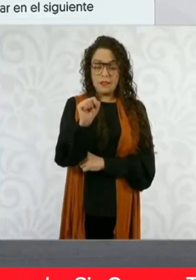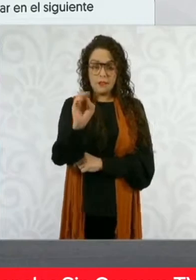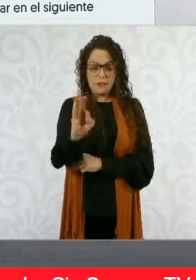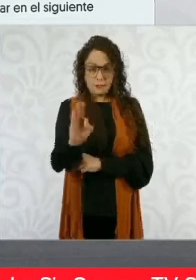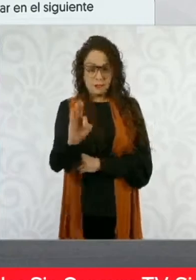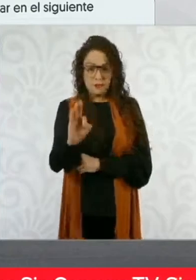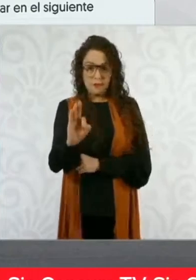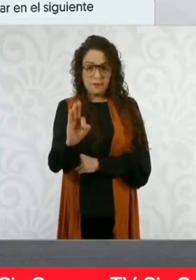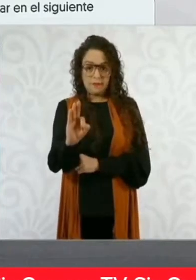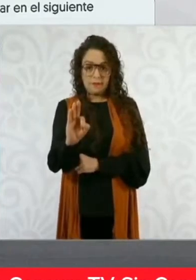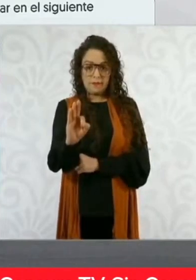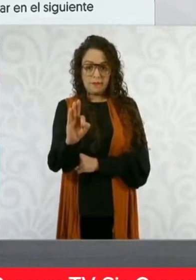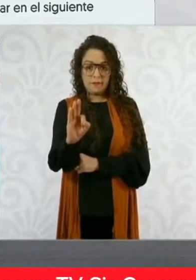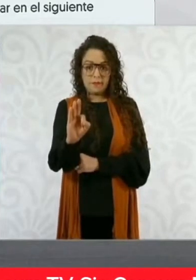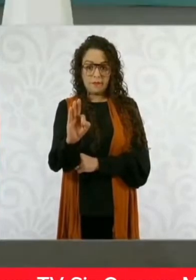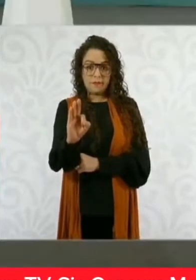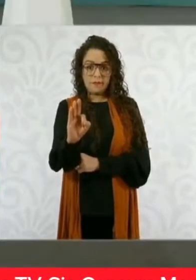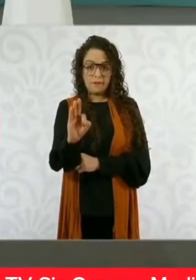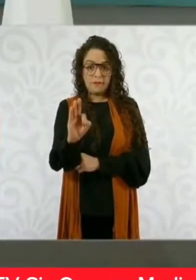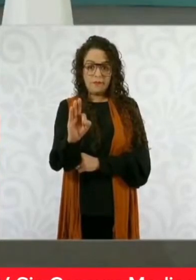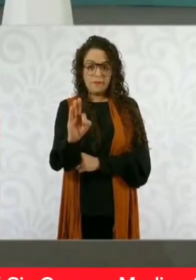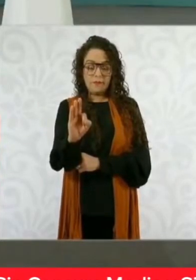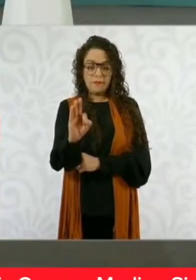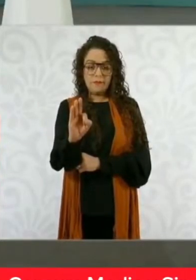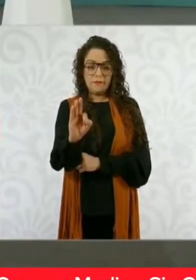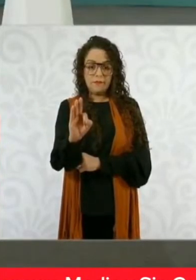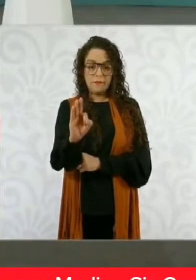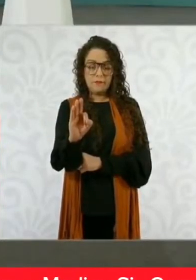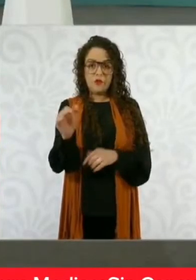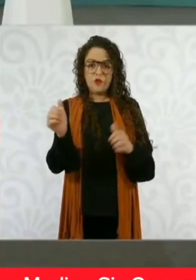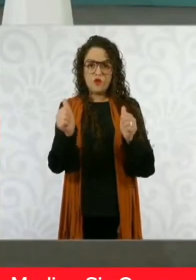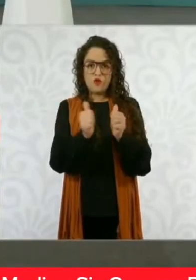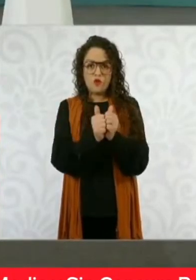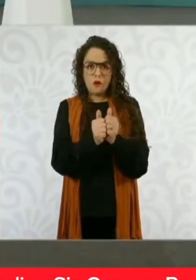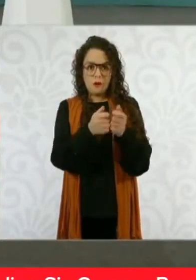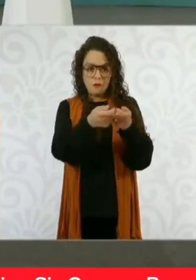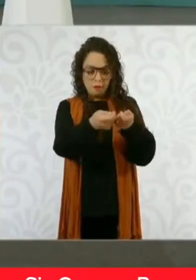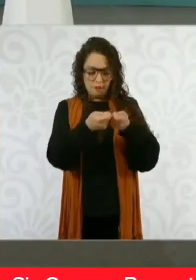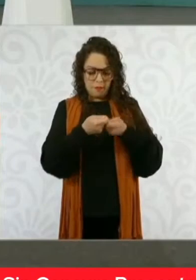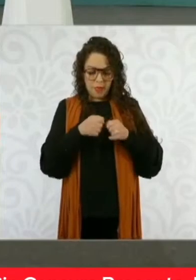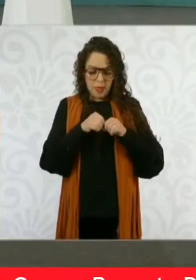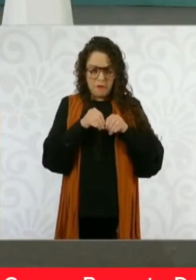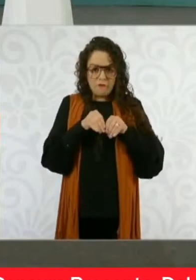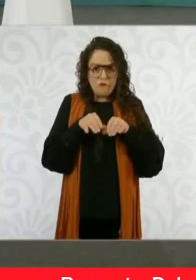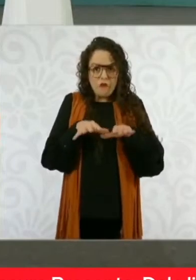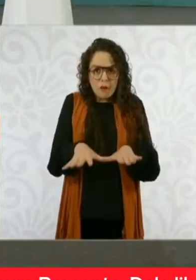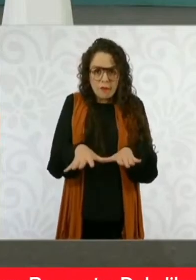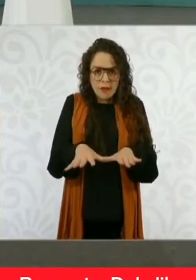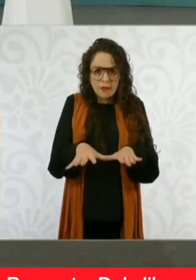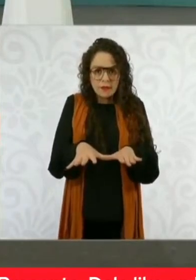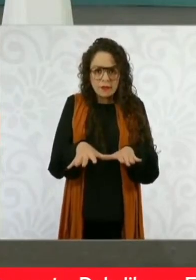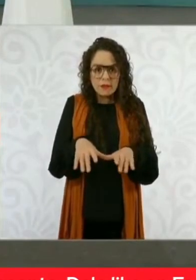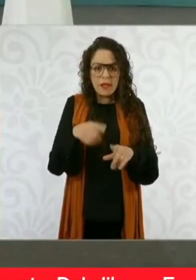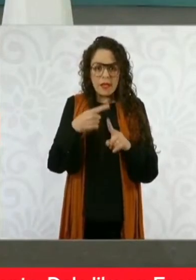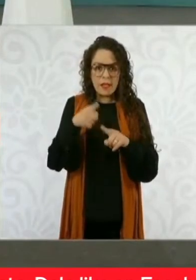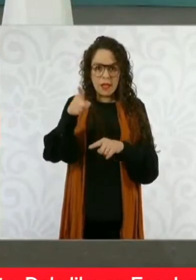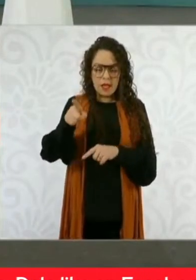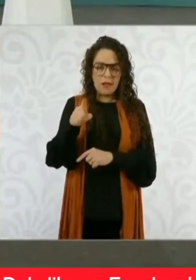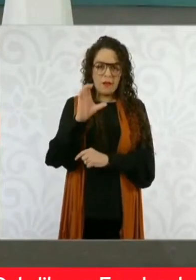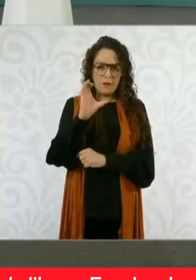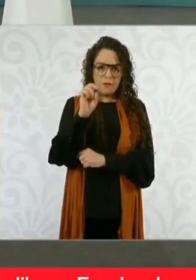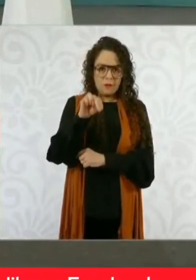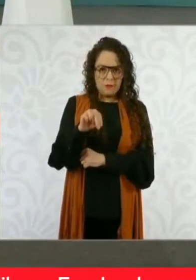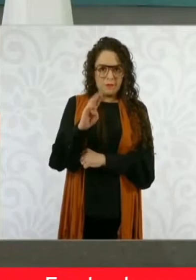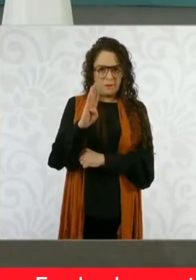Federación descubrió, a través de la información presentada por la Comisión Nacional Bancaria y de